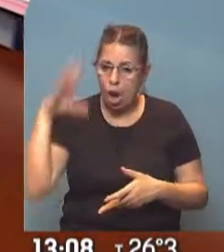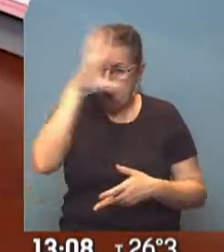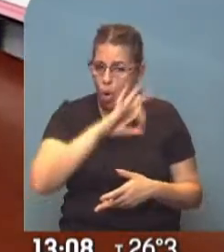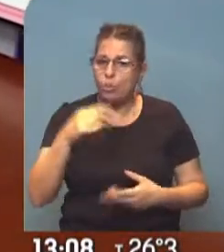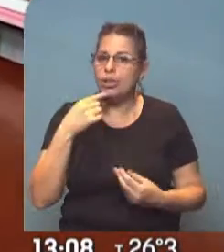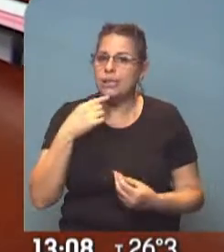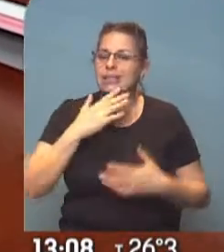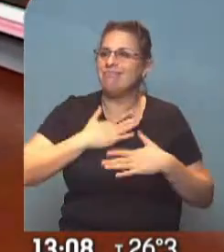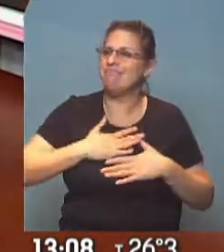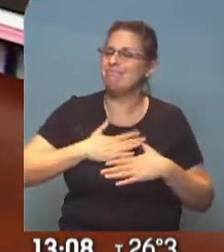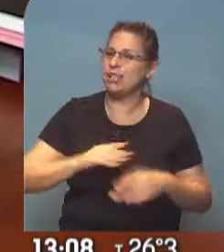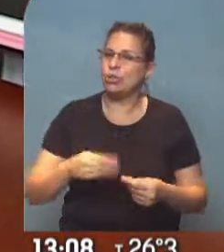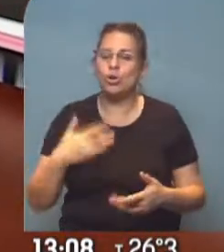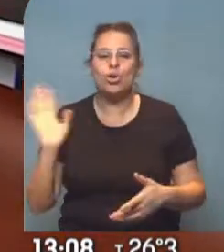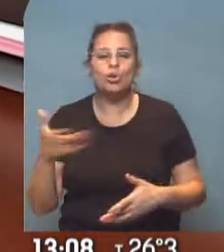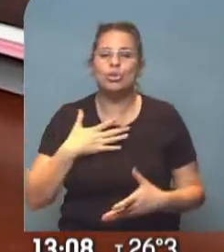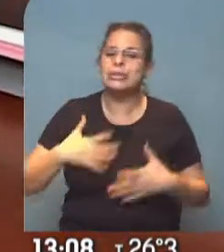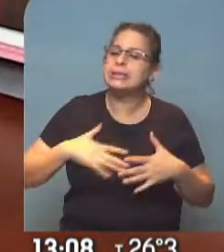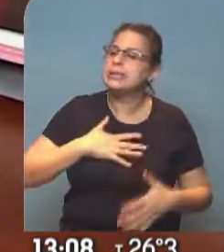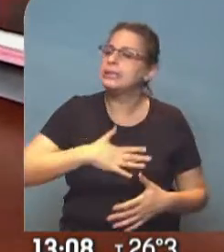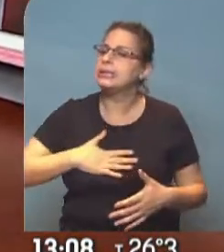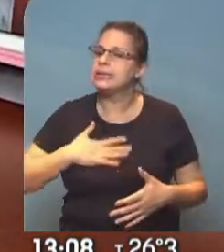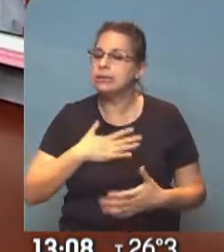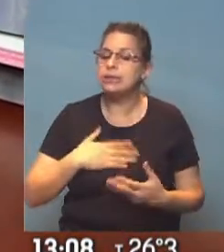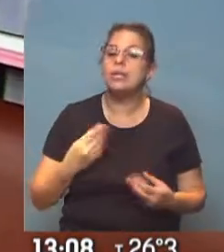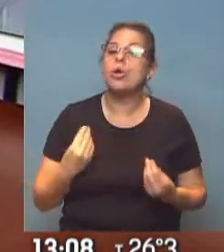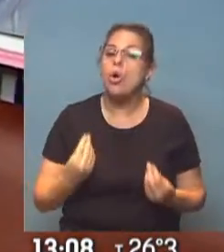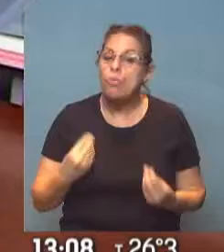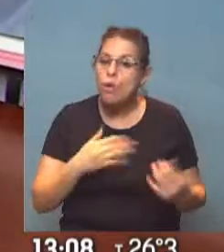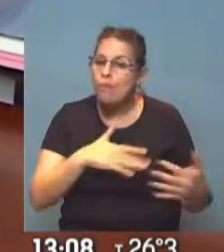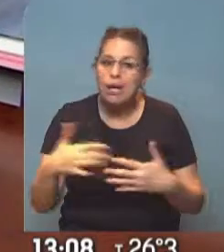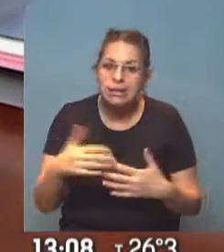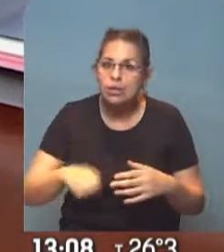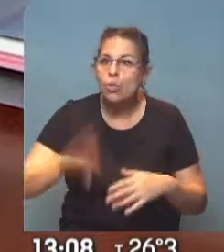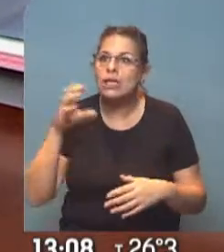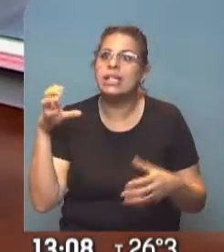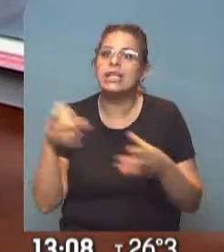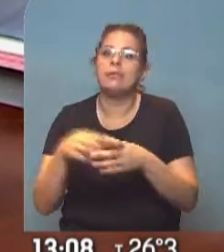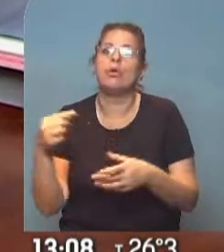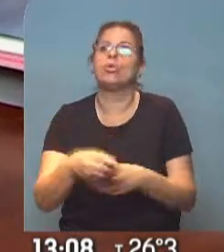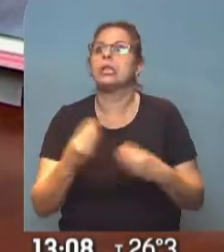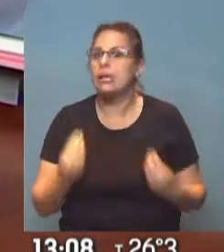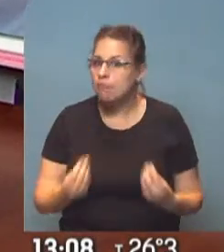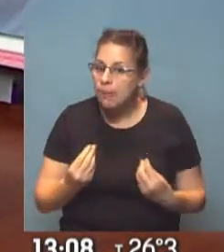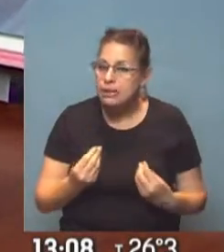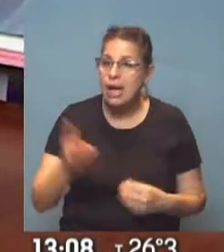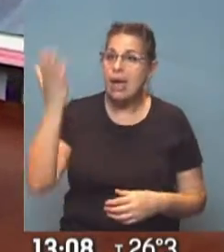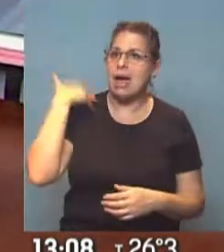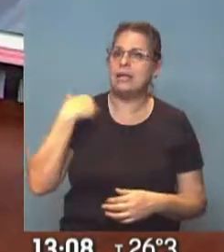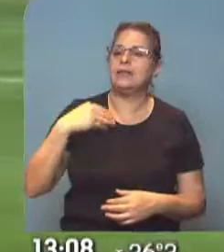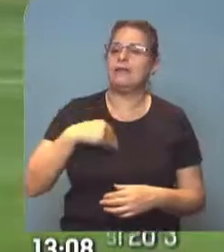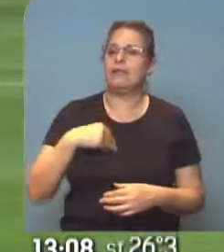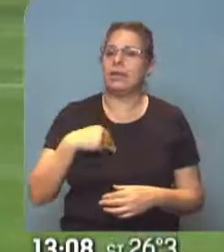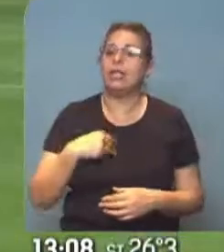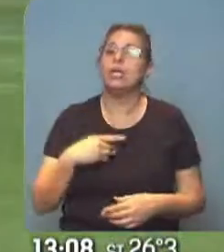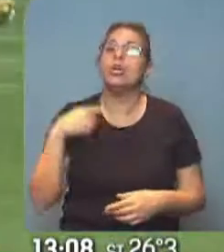deja tranquilos, que nos genera una incertidumbre tremenda saber qué puede llegar a pasar con cualquier equipo. Tenemos la esperanza de Venezuela, bueno, fíjate